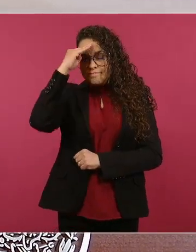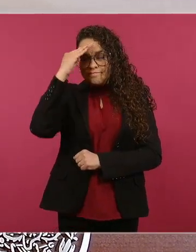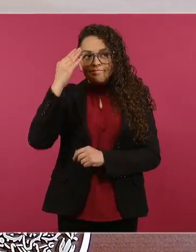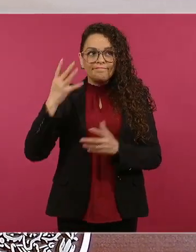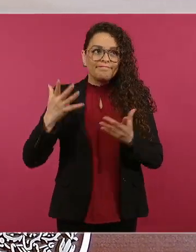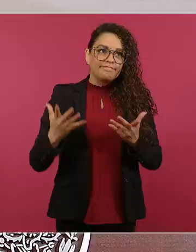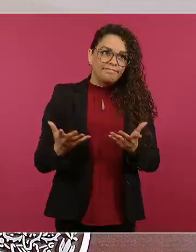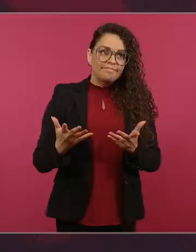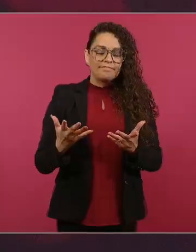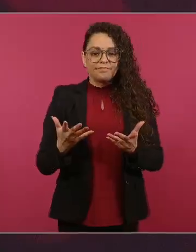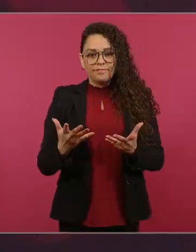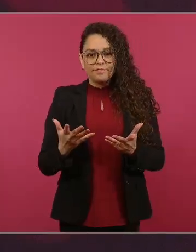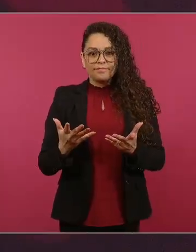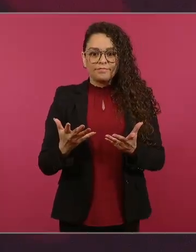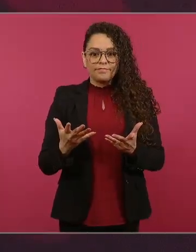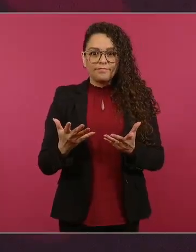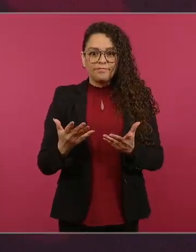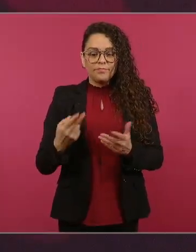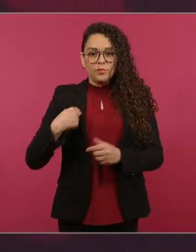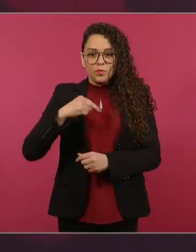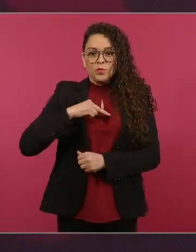es que nos ayuden.